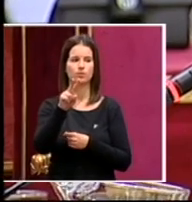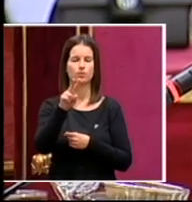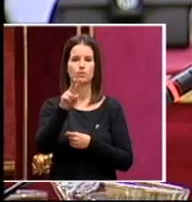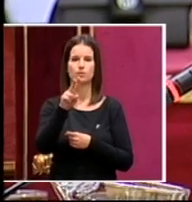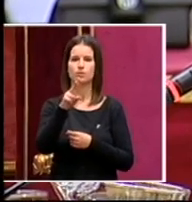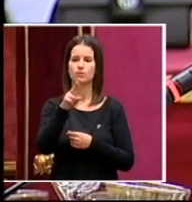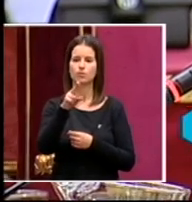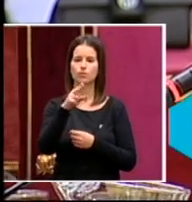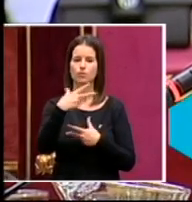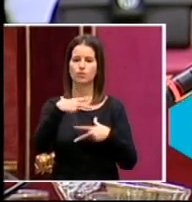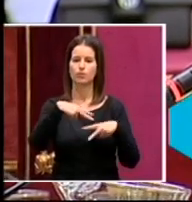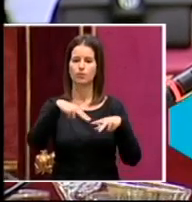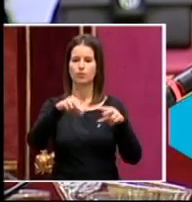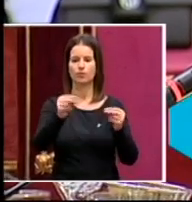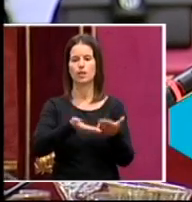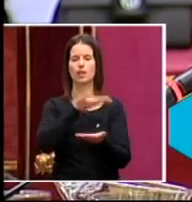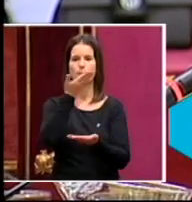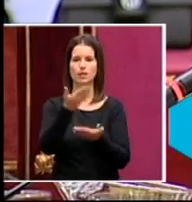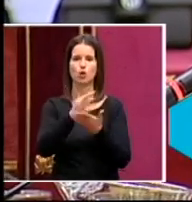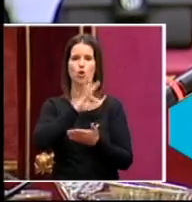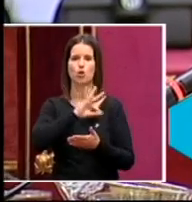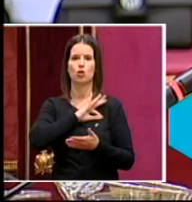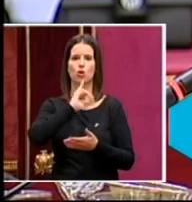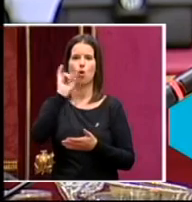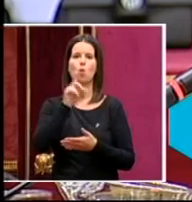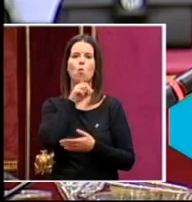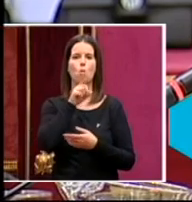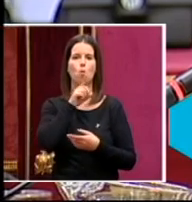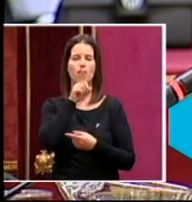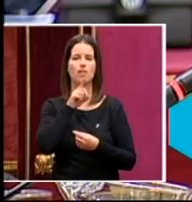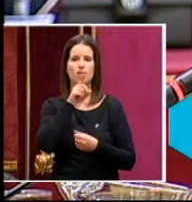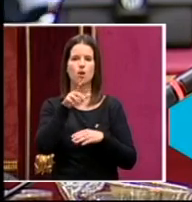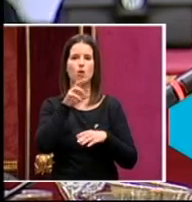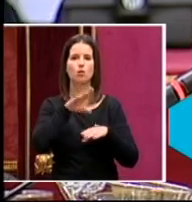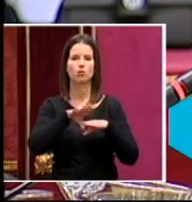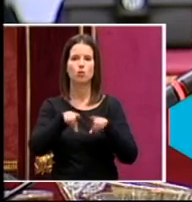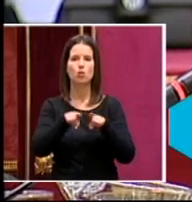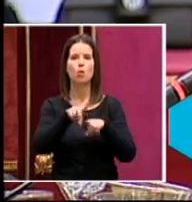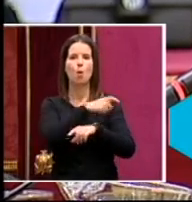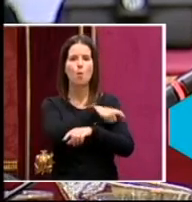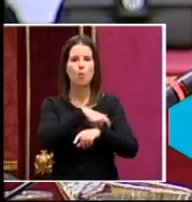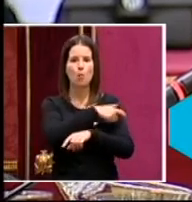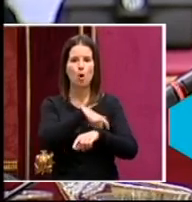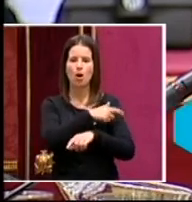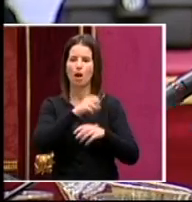Cese a petición propia de don Juan de Dios Vilches Pardo como vocal del Tribunal Económico Administrativo Municipal. Toma de